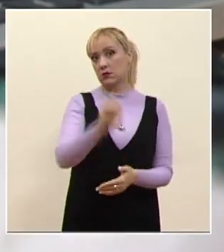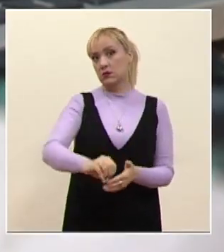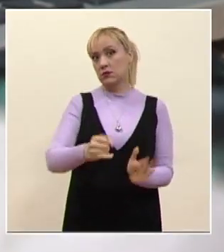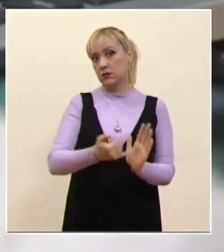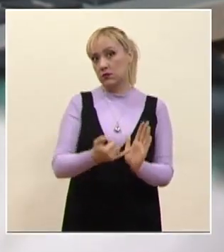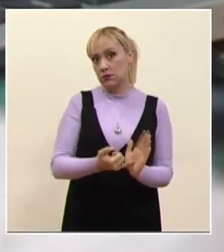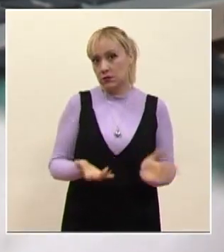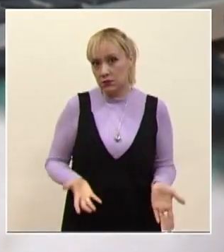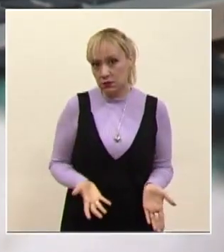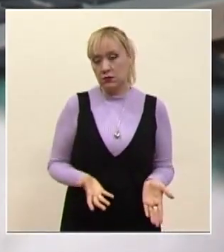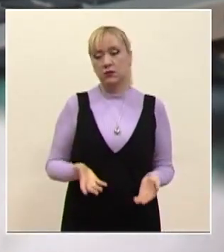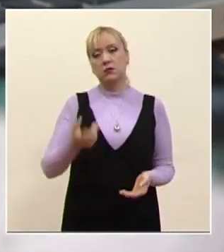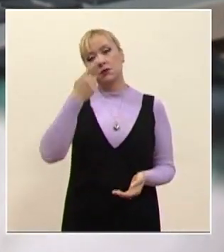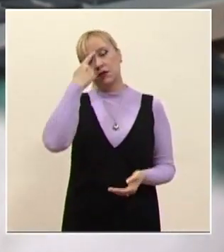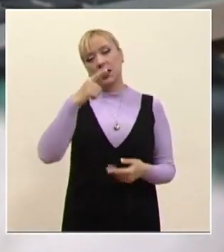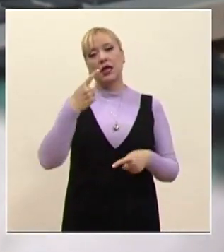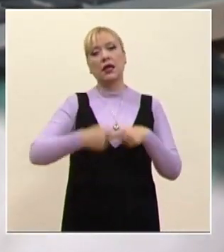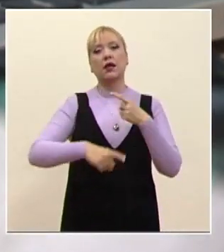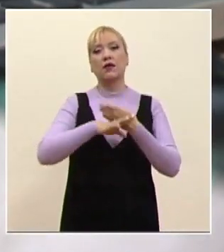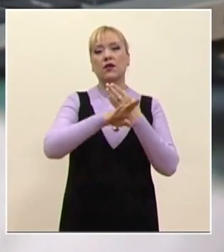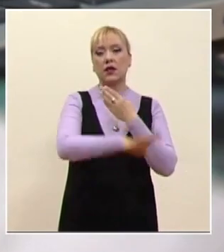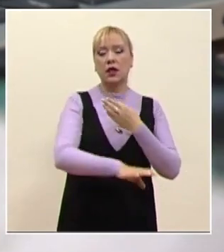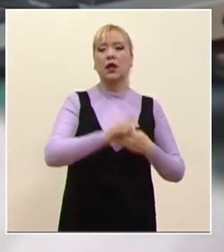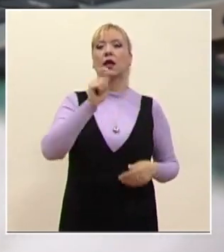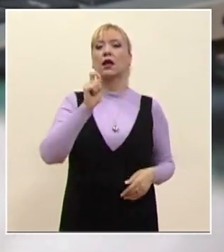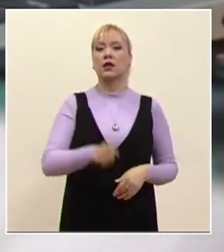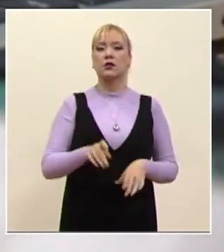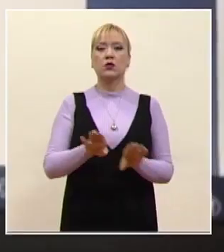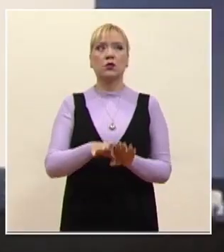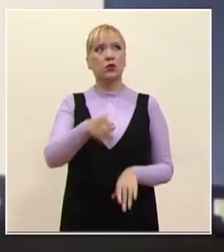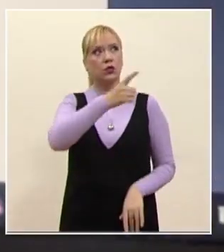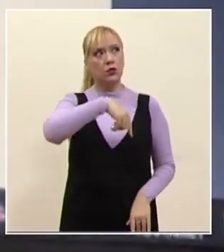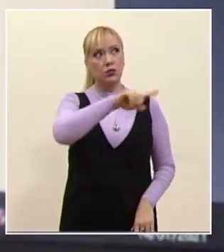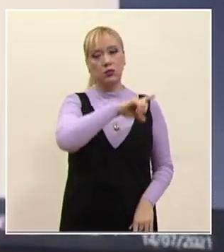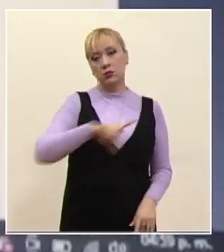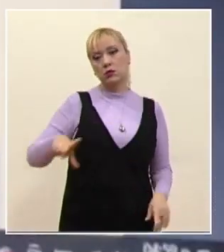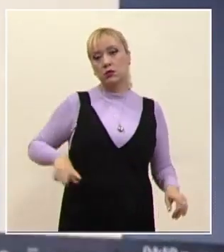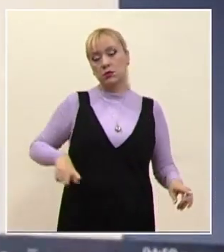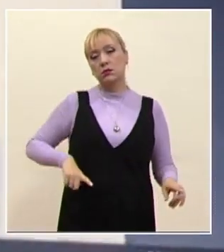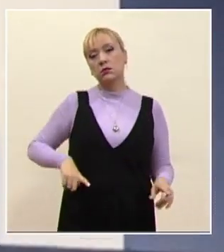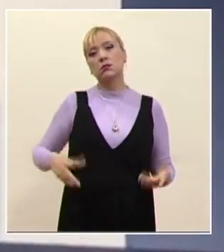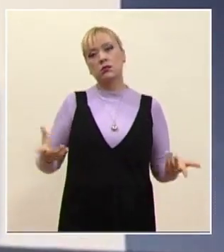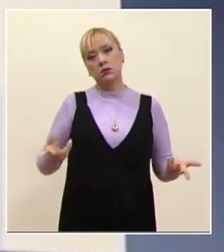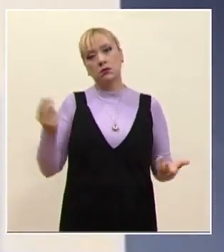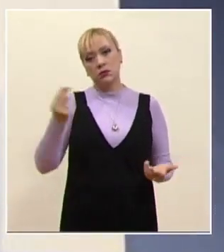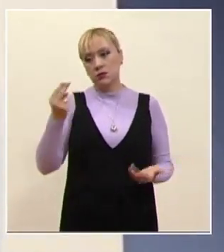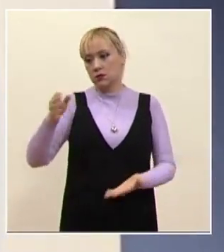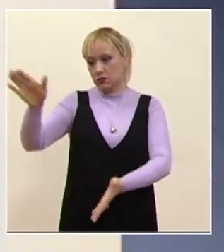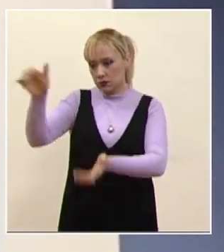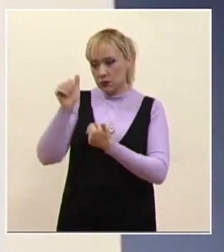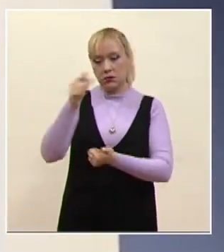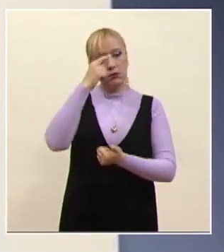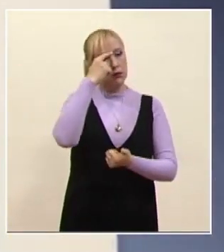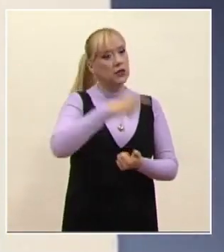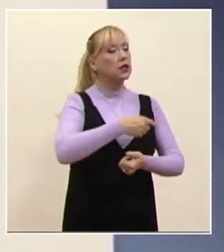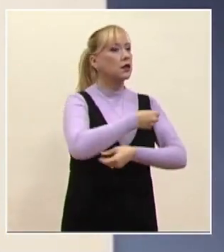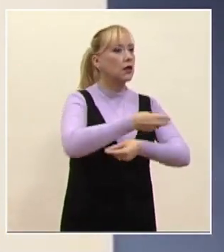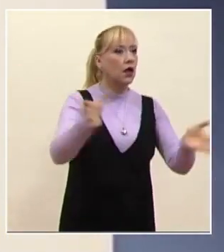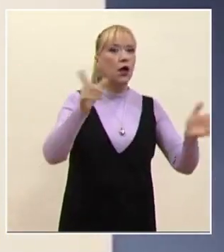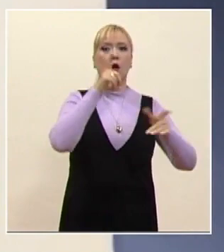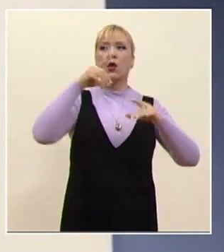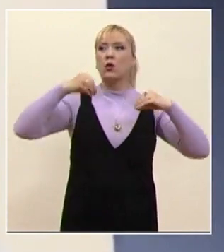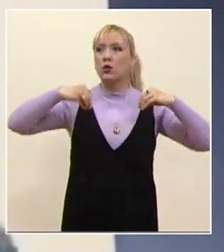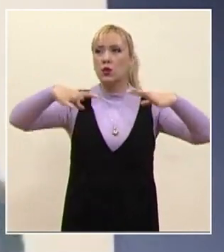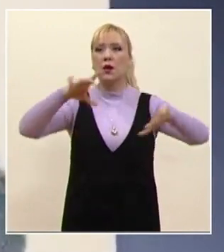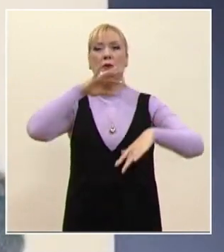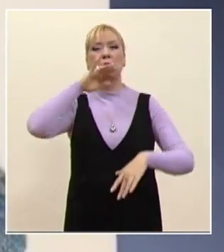y con ello evitar perjudicar la obligación del Estado de distribuir la riqueza a través del gasto y los servicios públicos,